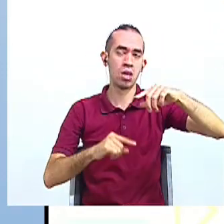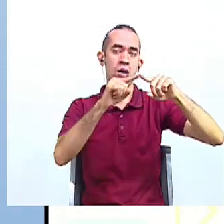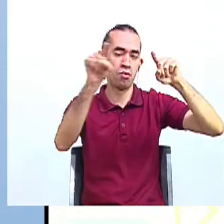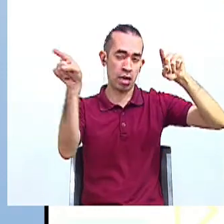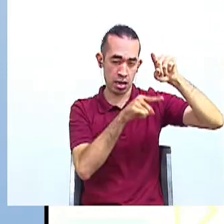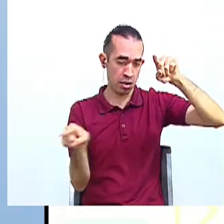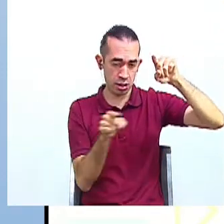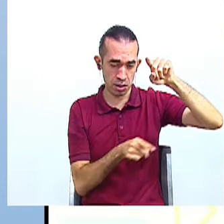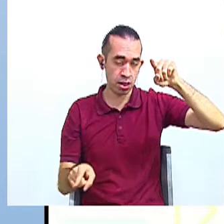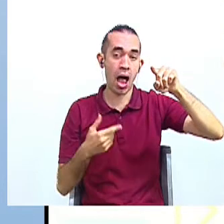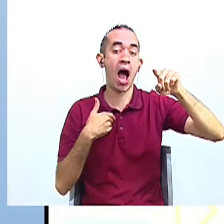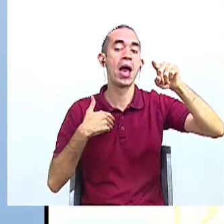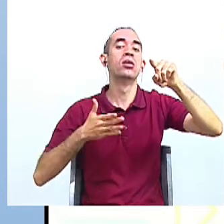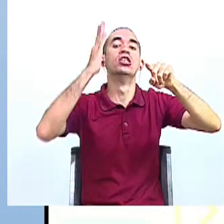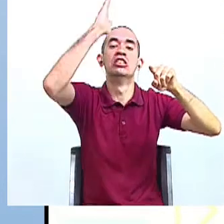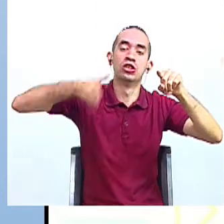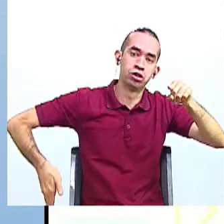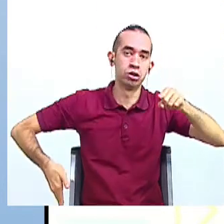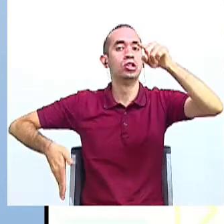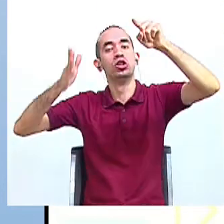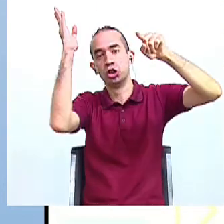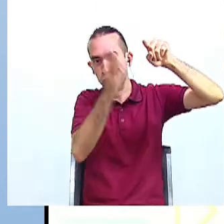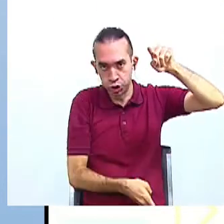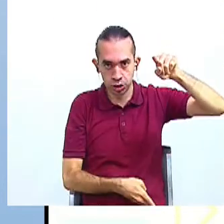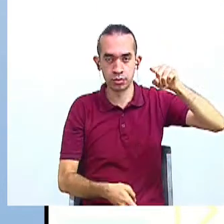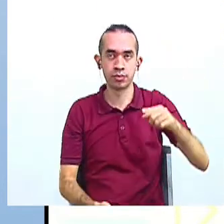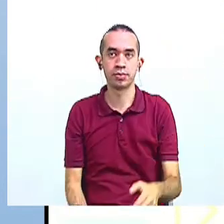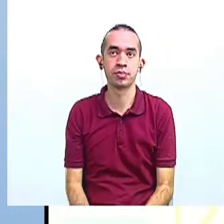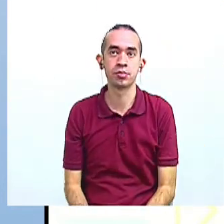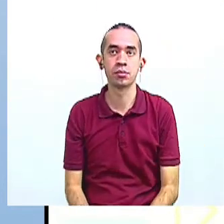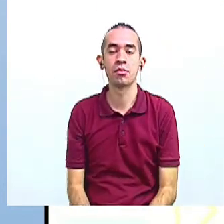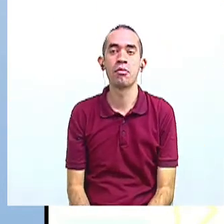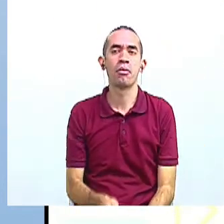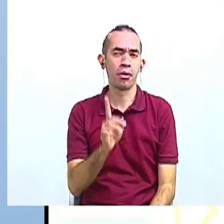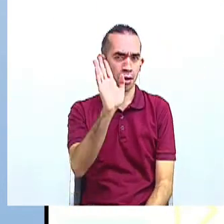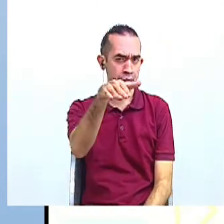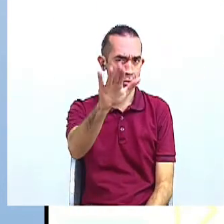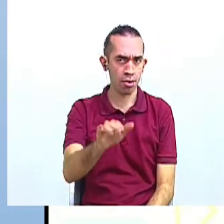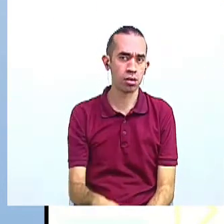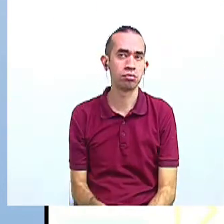son intersecadas por transversales. Ahora,